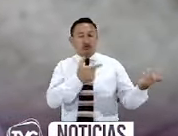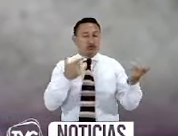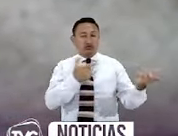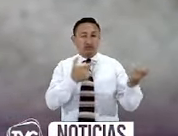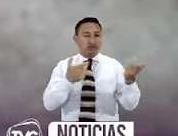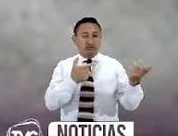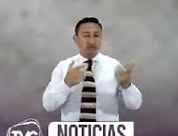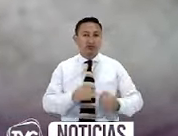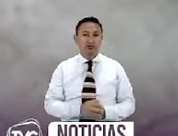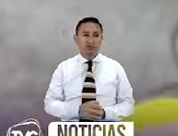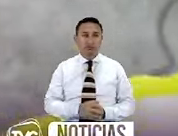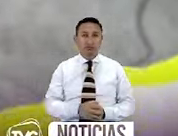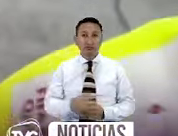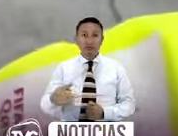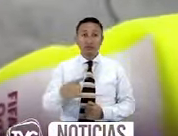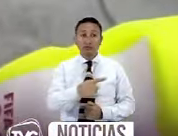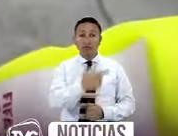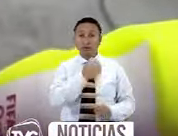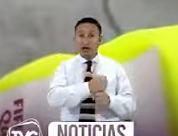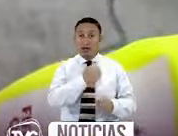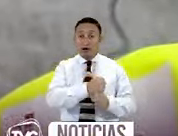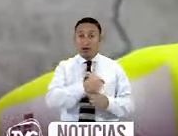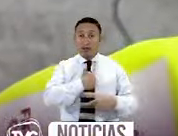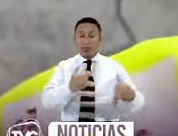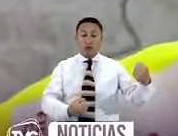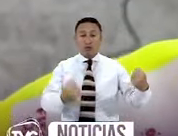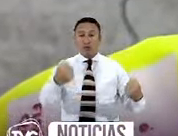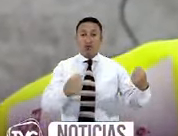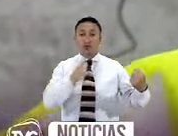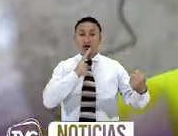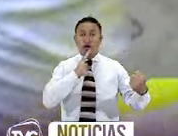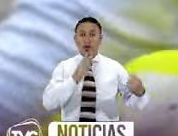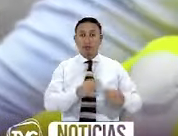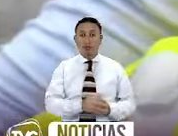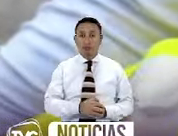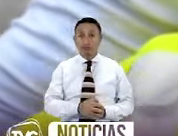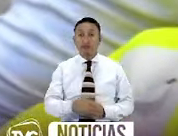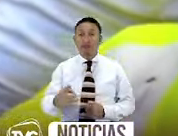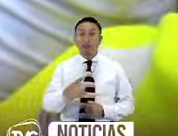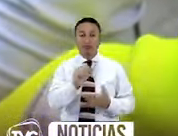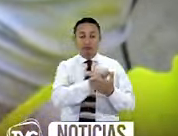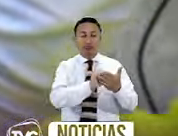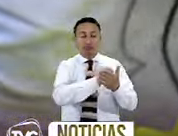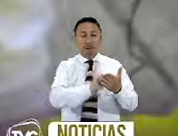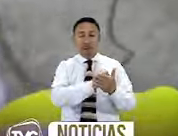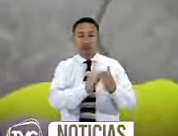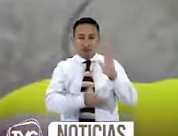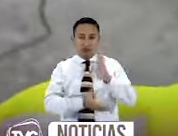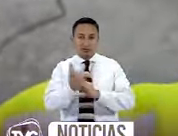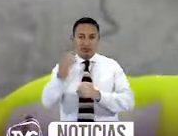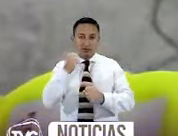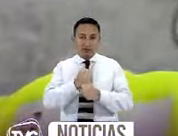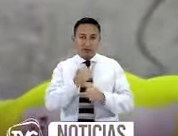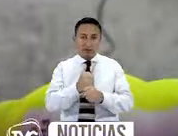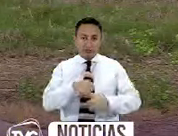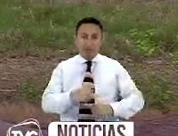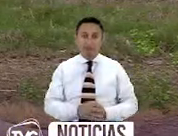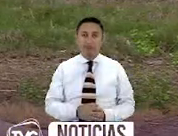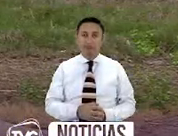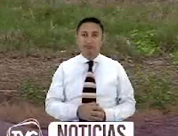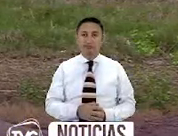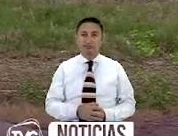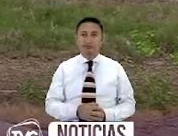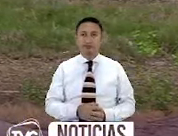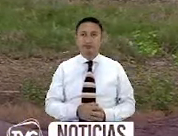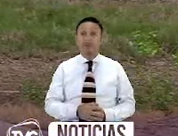prácticamente en su trabajo, en su tanquero, su trabajo, y él salía a limpiar su carro para irse a trabajar, desayunaba, se iba. En la escena la policía